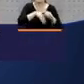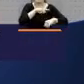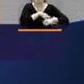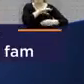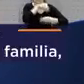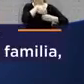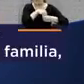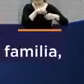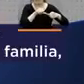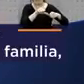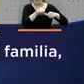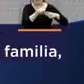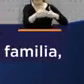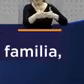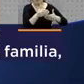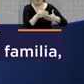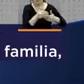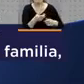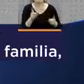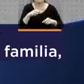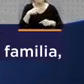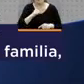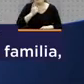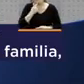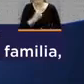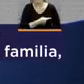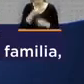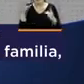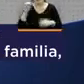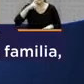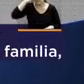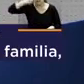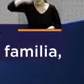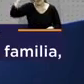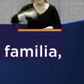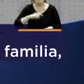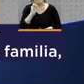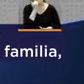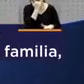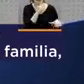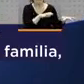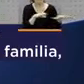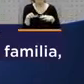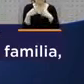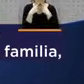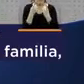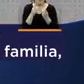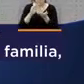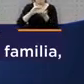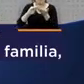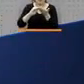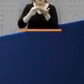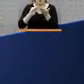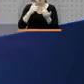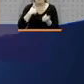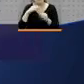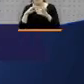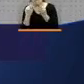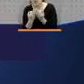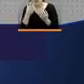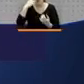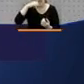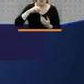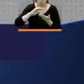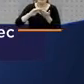oportunidad para hacer mi manifestación de arrepentimiento, pidiendo perdón antes que nada a mi familia y a mis